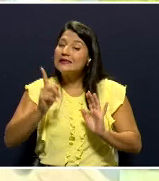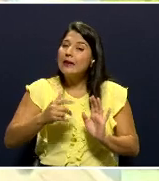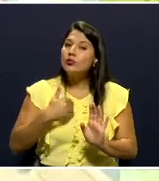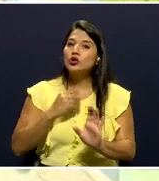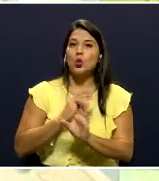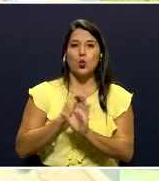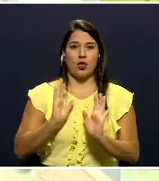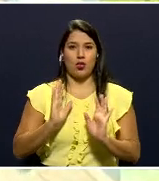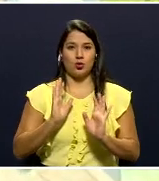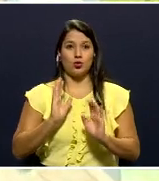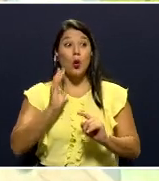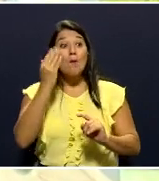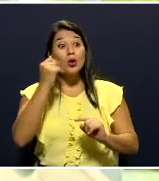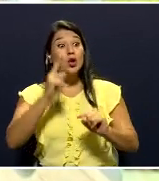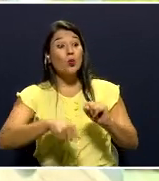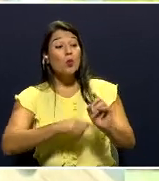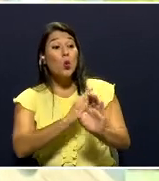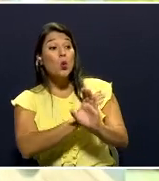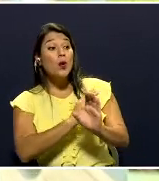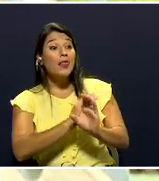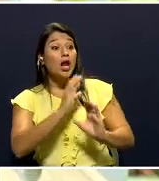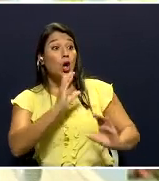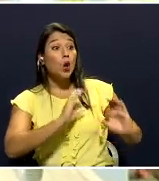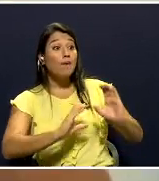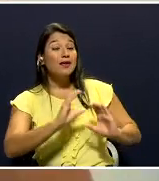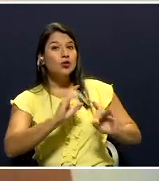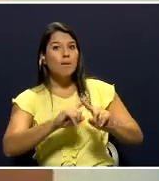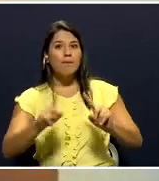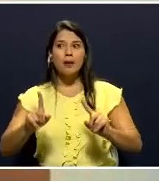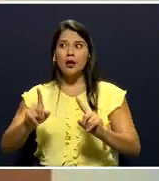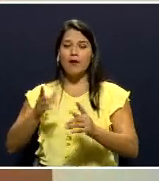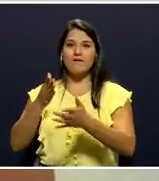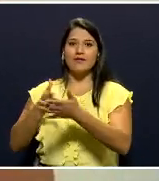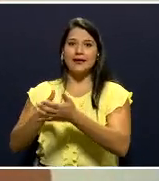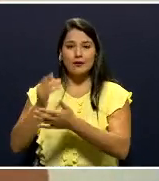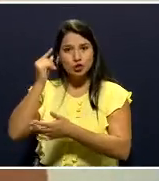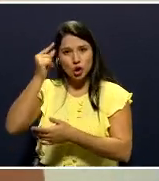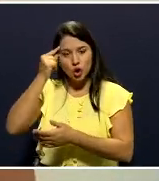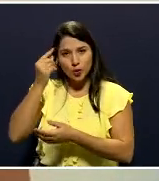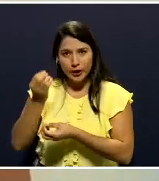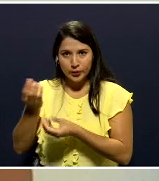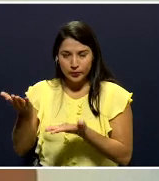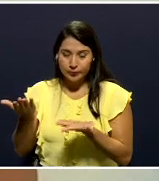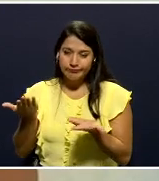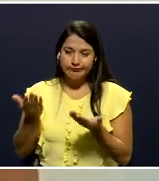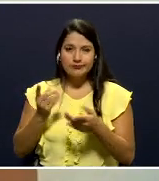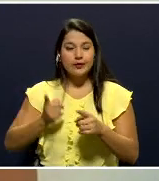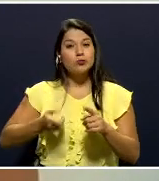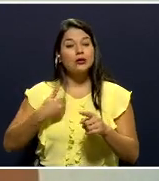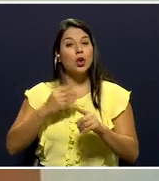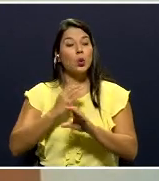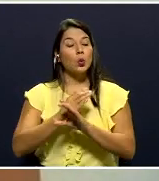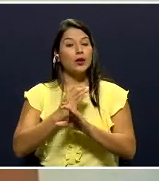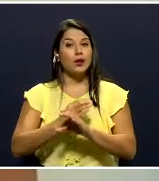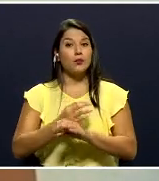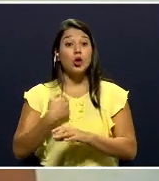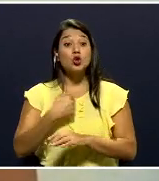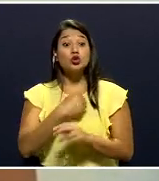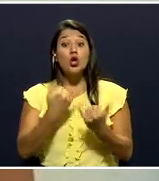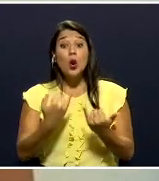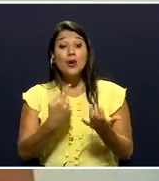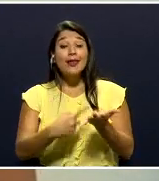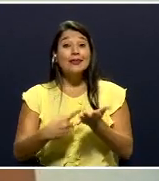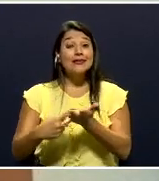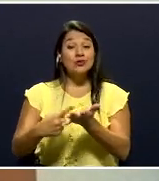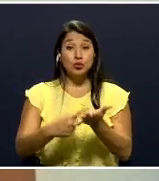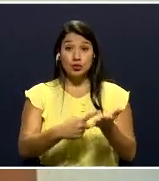y aquí hay una situación delicada en las finanzas públicas. Nosotros estamos apoyando el texto en temas porque